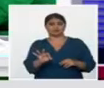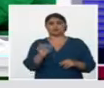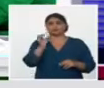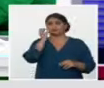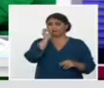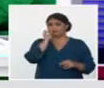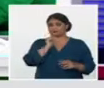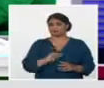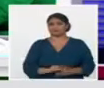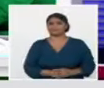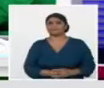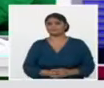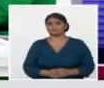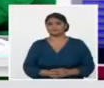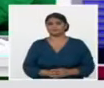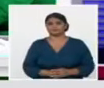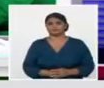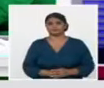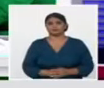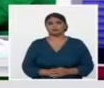masculino. El